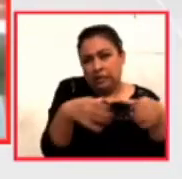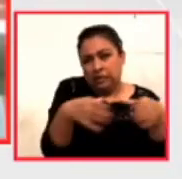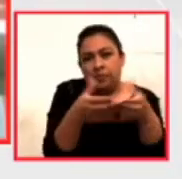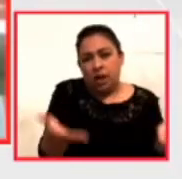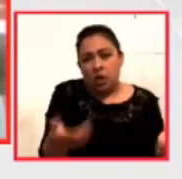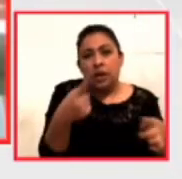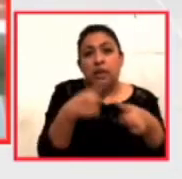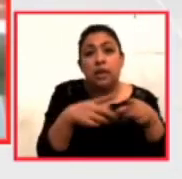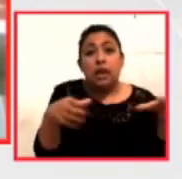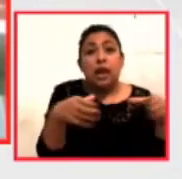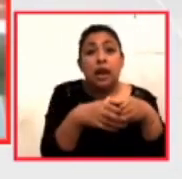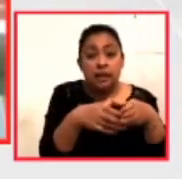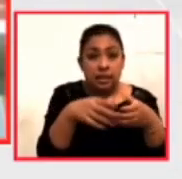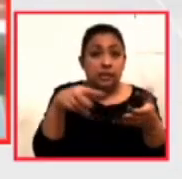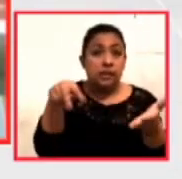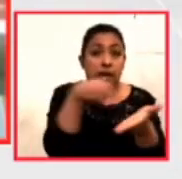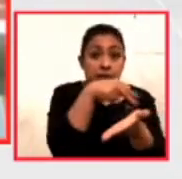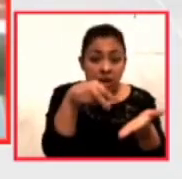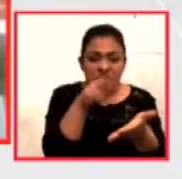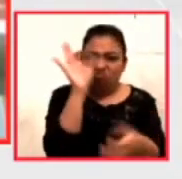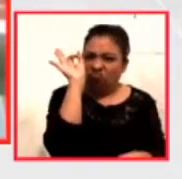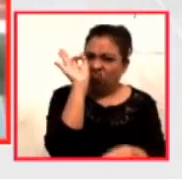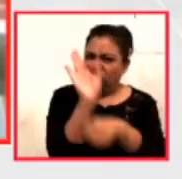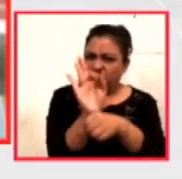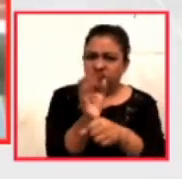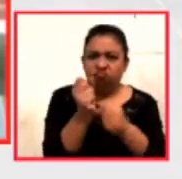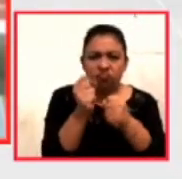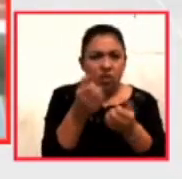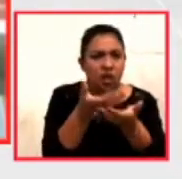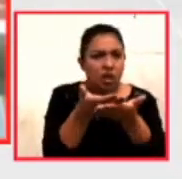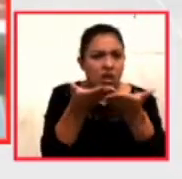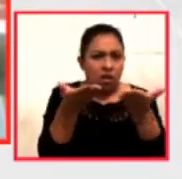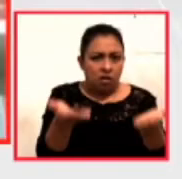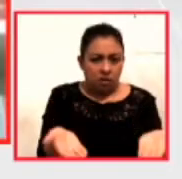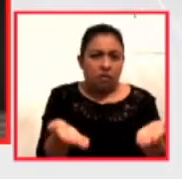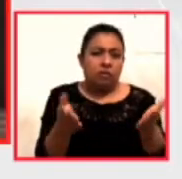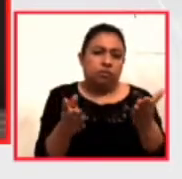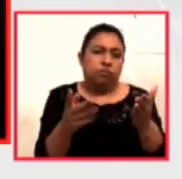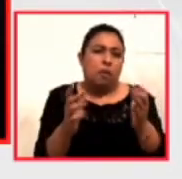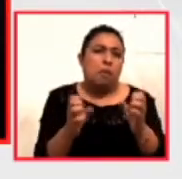artes escénicas, la danza, esté garantizada en este año.